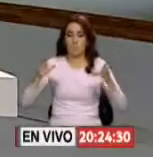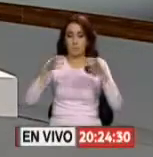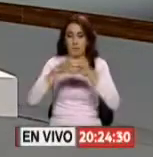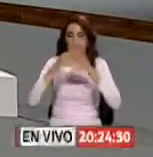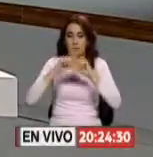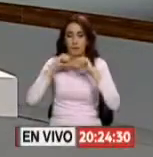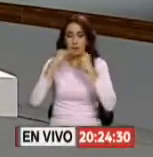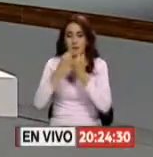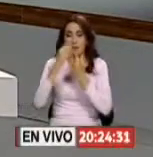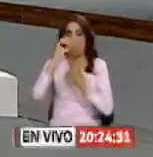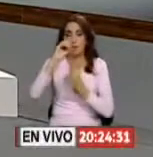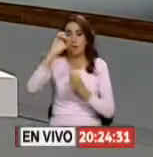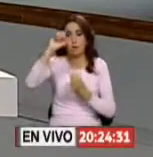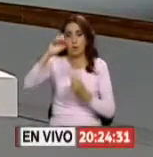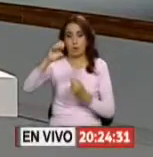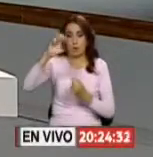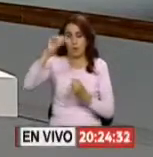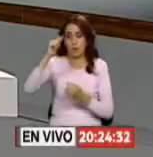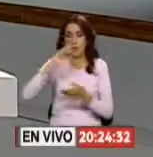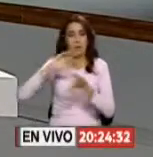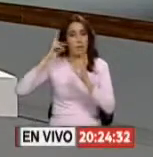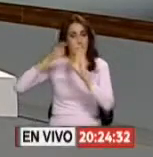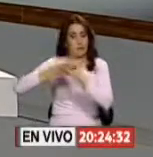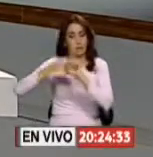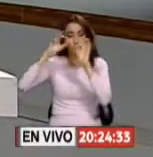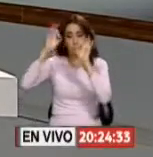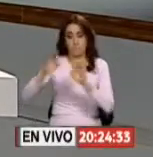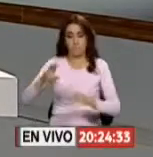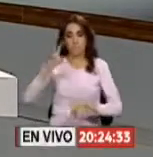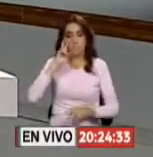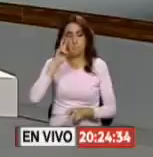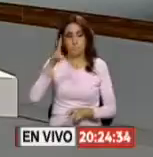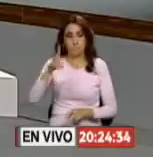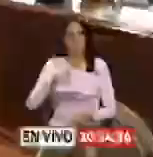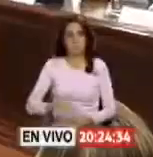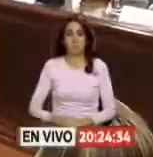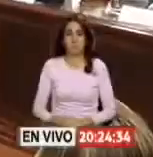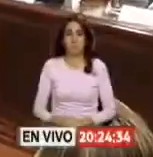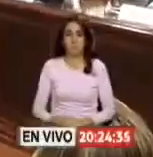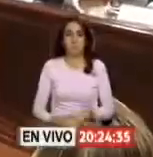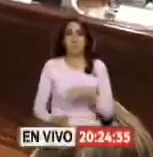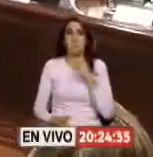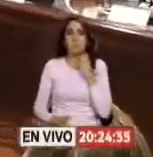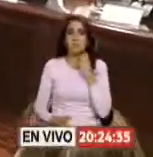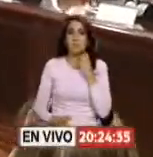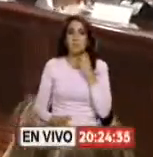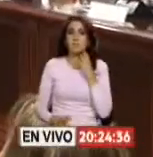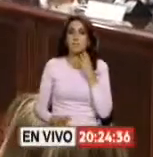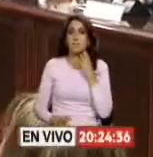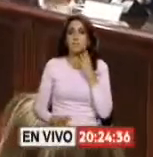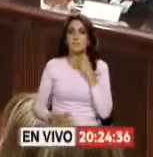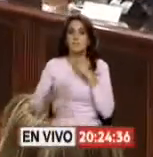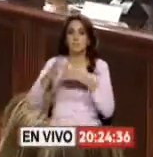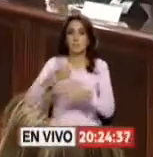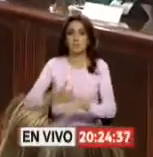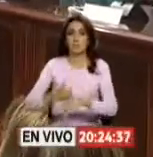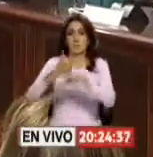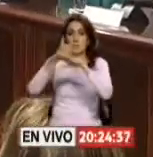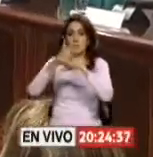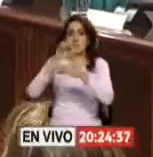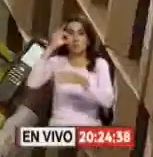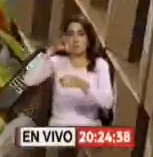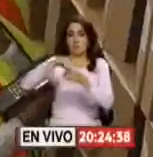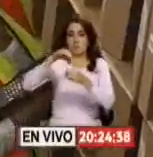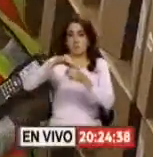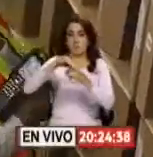Estados Americanos confirmó su participación para la observación electoral. La intención de las autoridades del Consejo Nacional